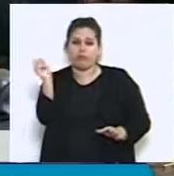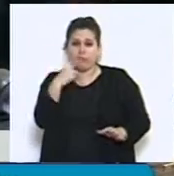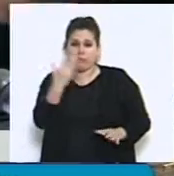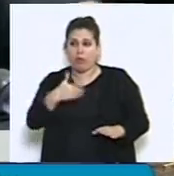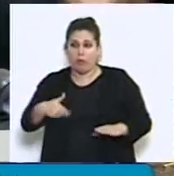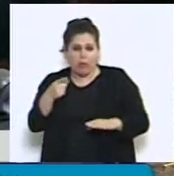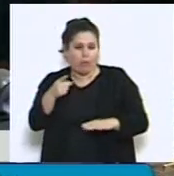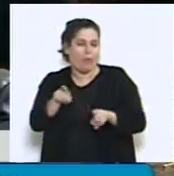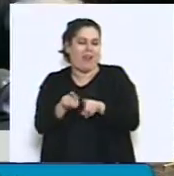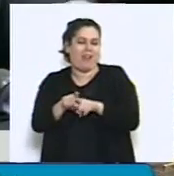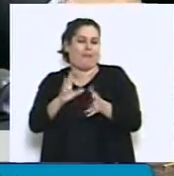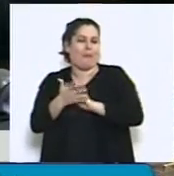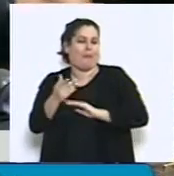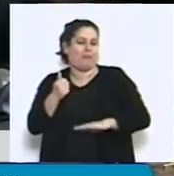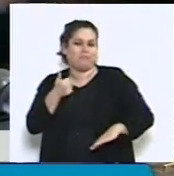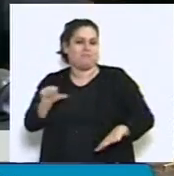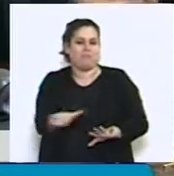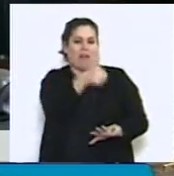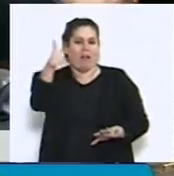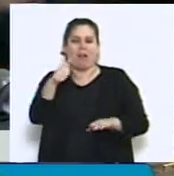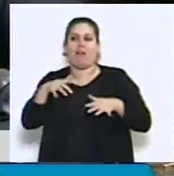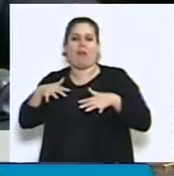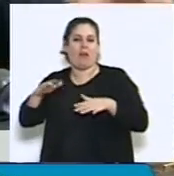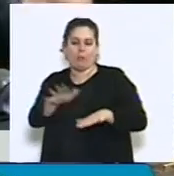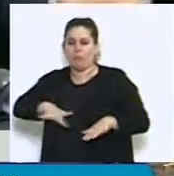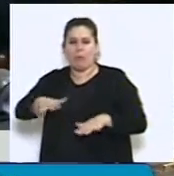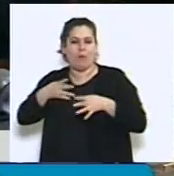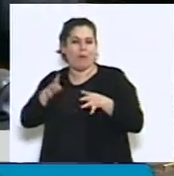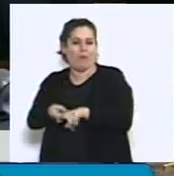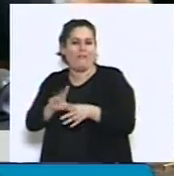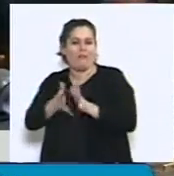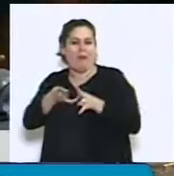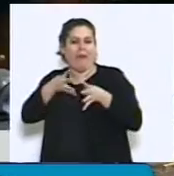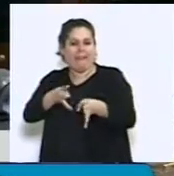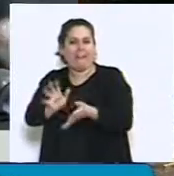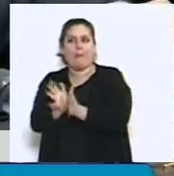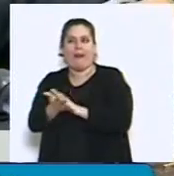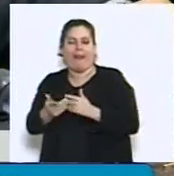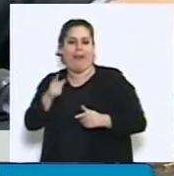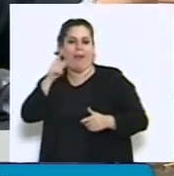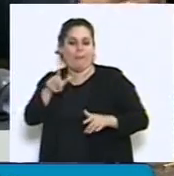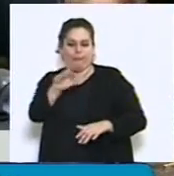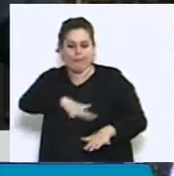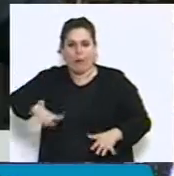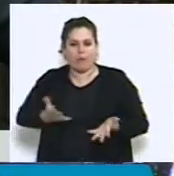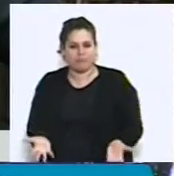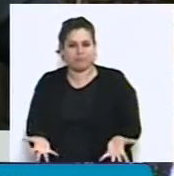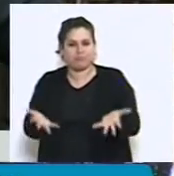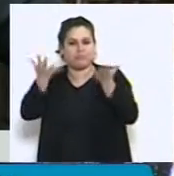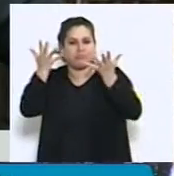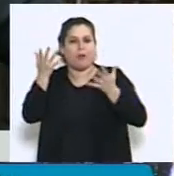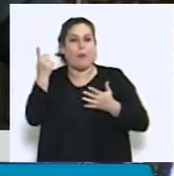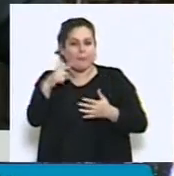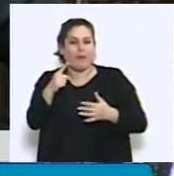la batalla principal que dio el pueblo y nuestro gobierno, que es tener un país en crecimiento, pero un país con